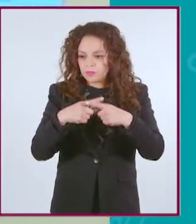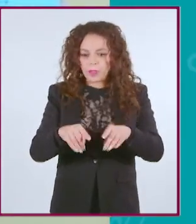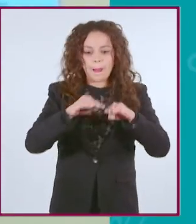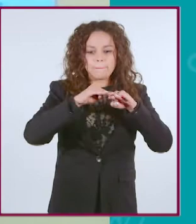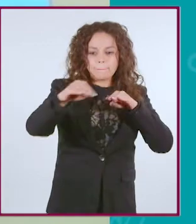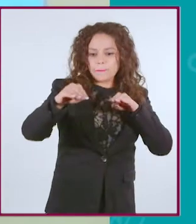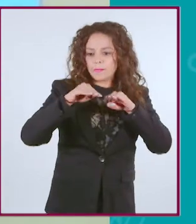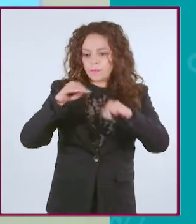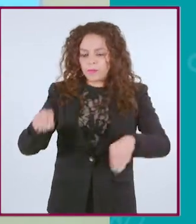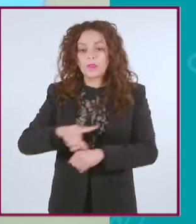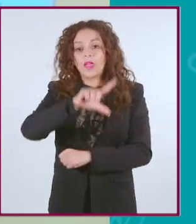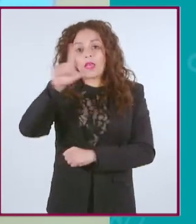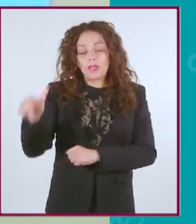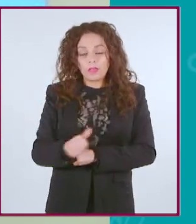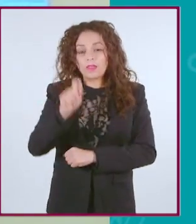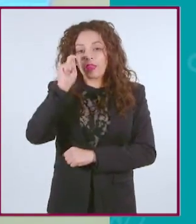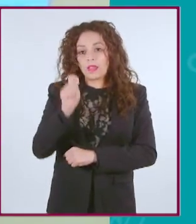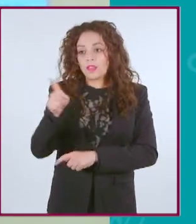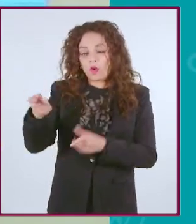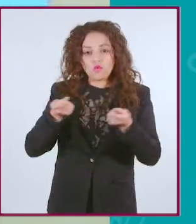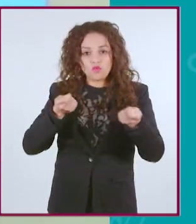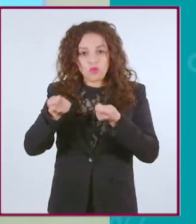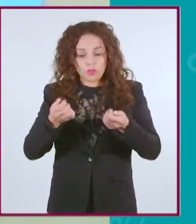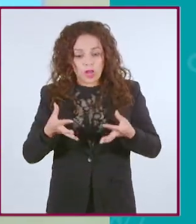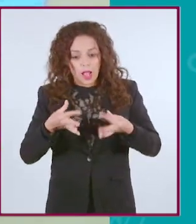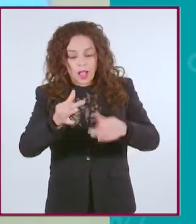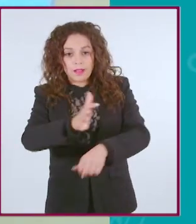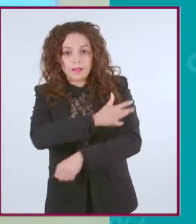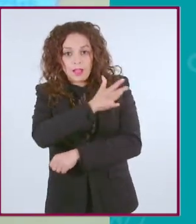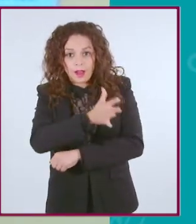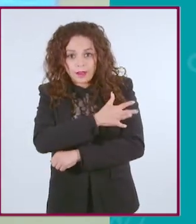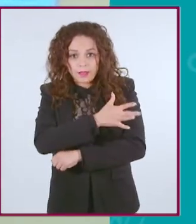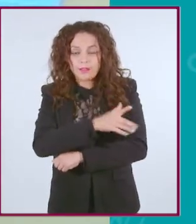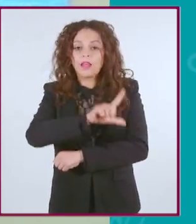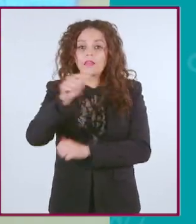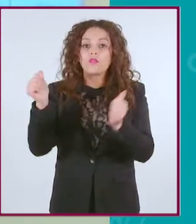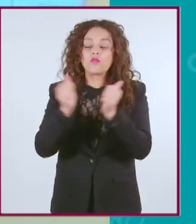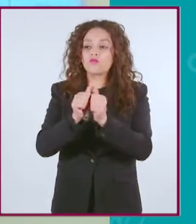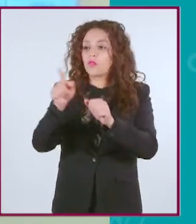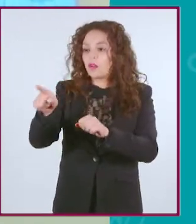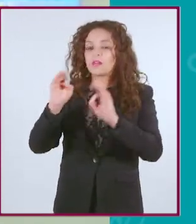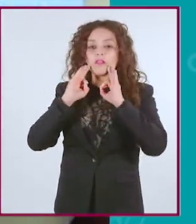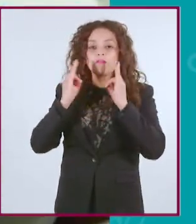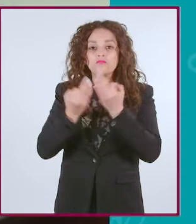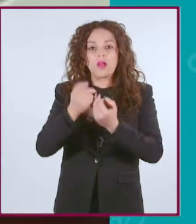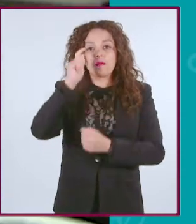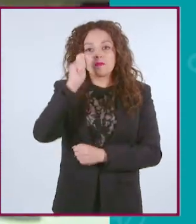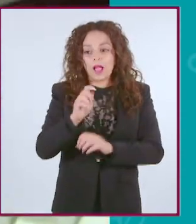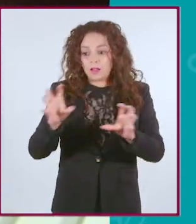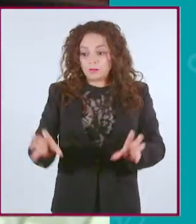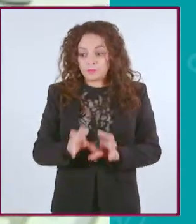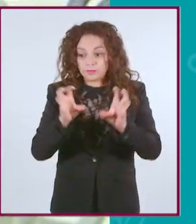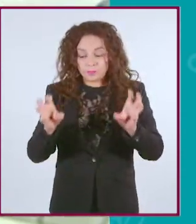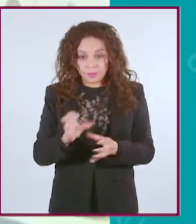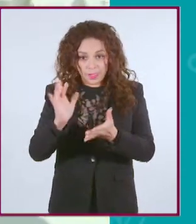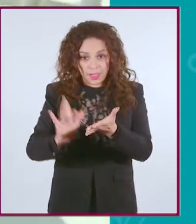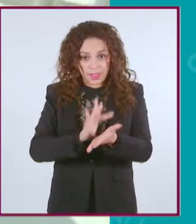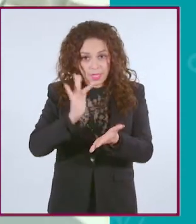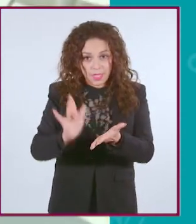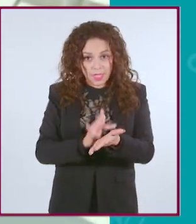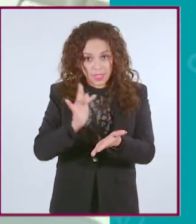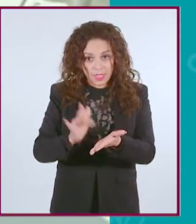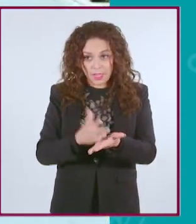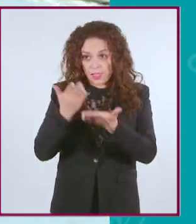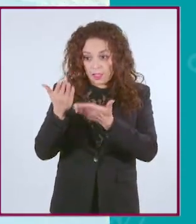calidad y ya después nosotros en forma digital tenemos allá el sistema Letra y el sistema Gerber. En el sistema digital, que es el